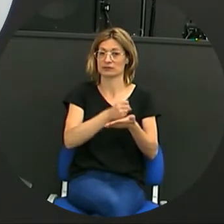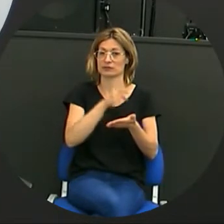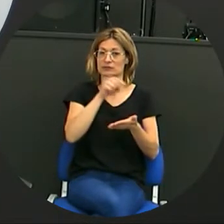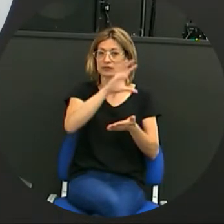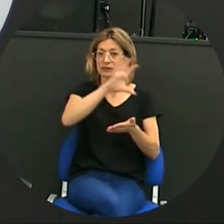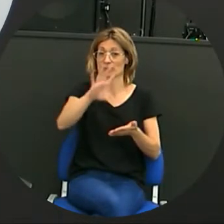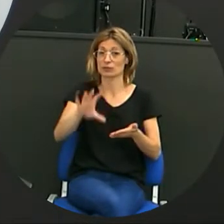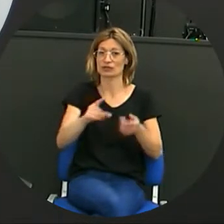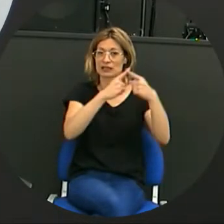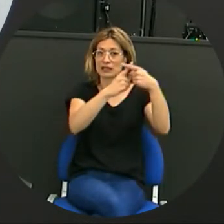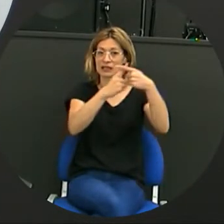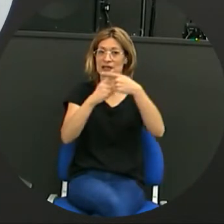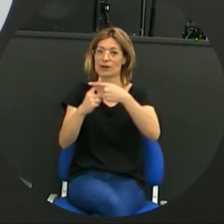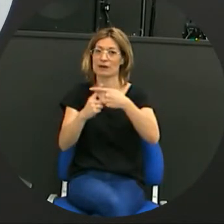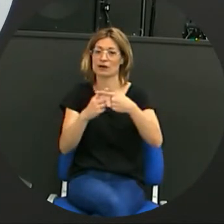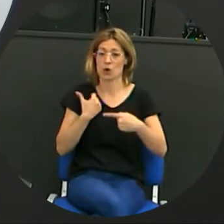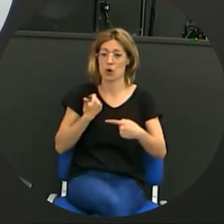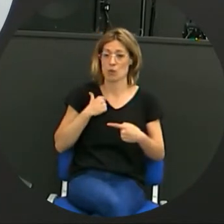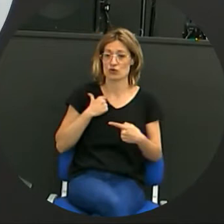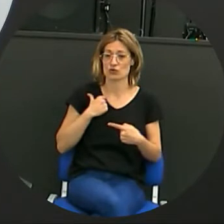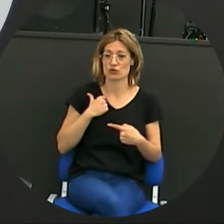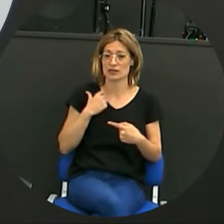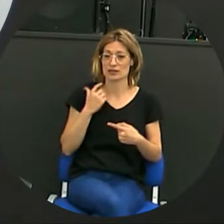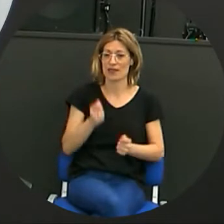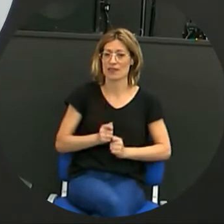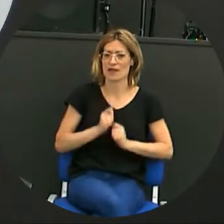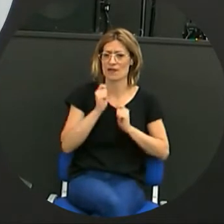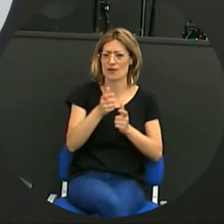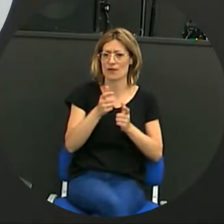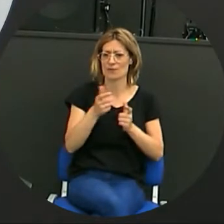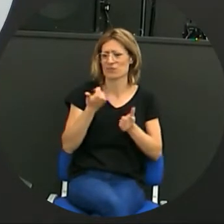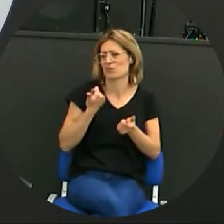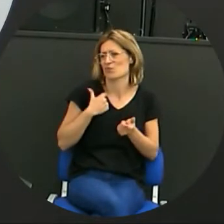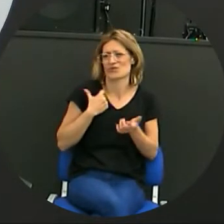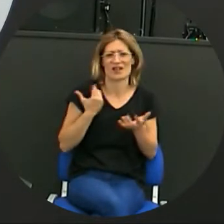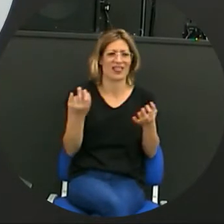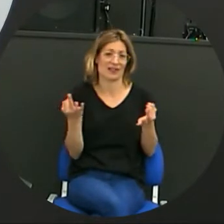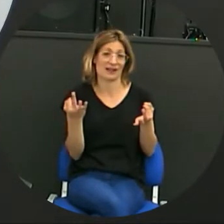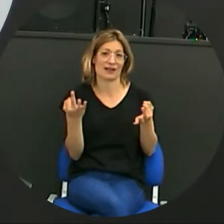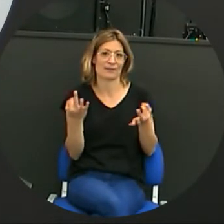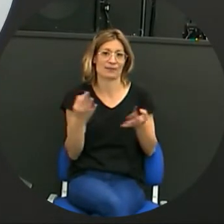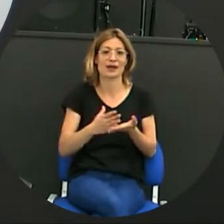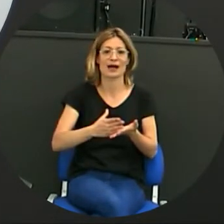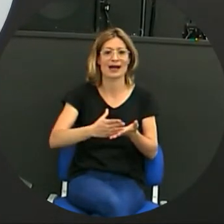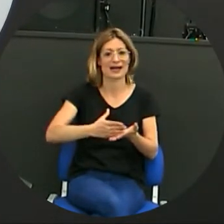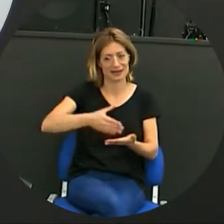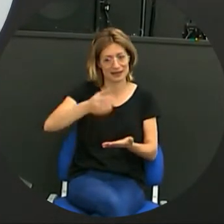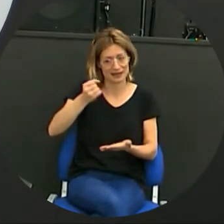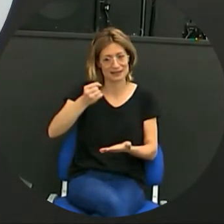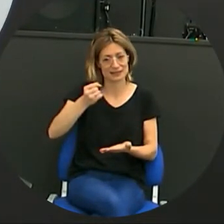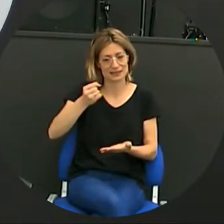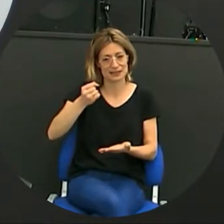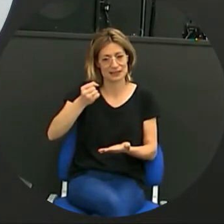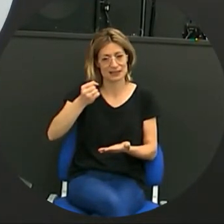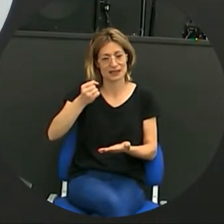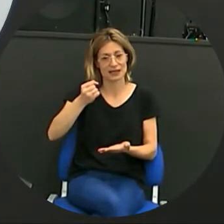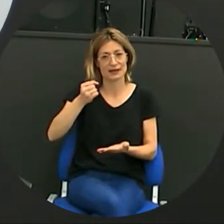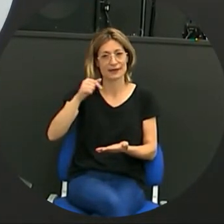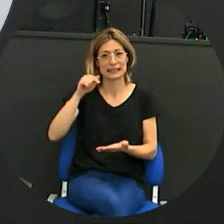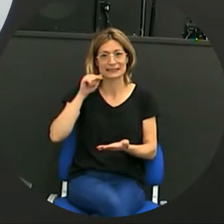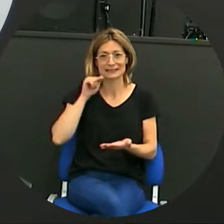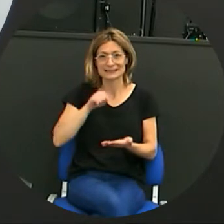la oportunidad de manera individual y colectiva a la iglesia para poder ser esa